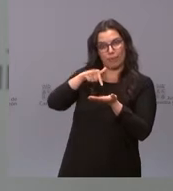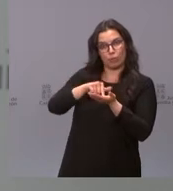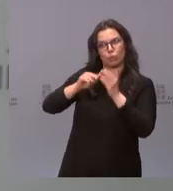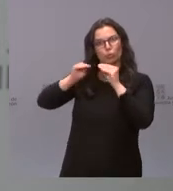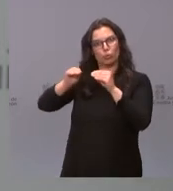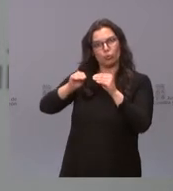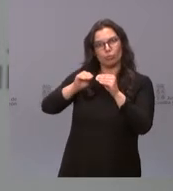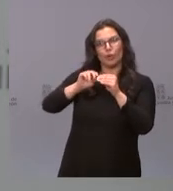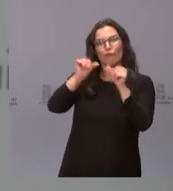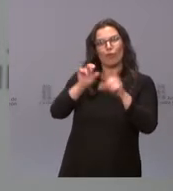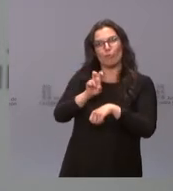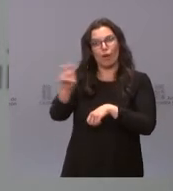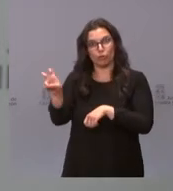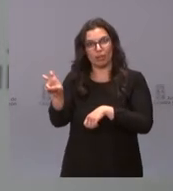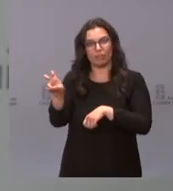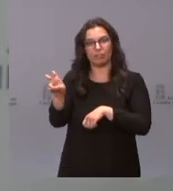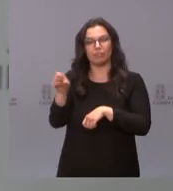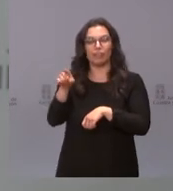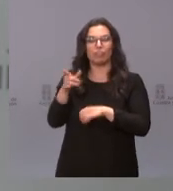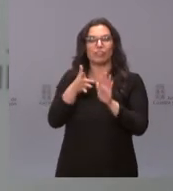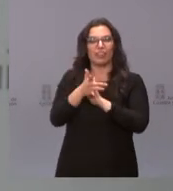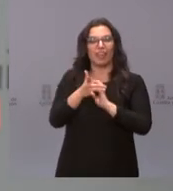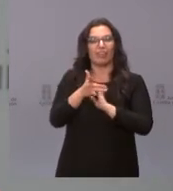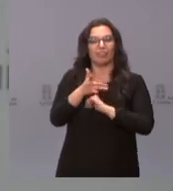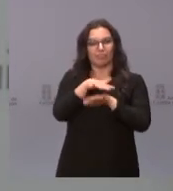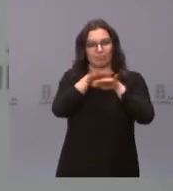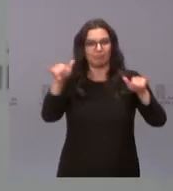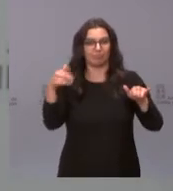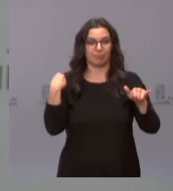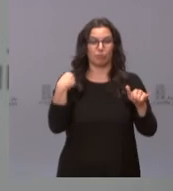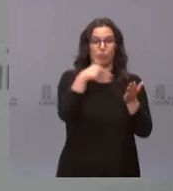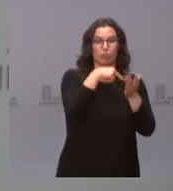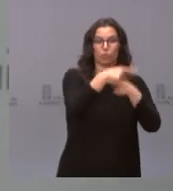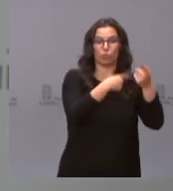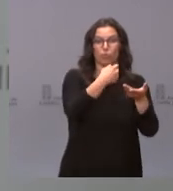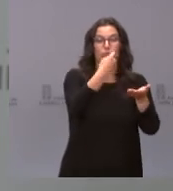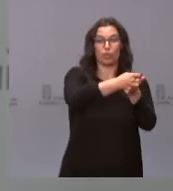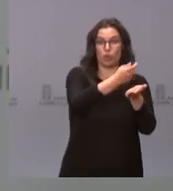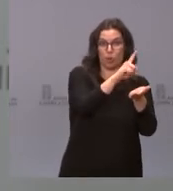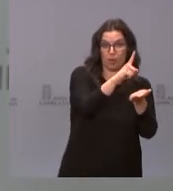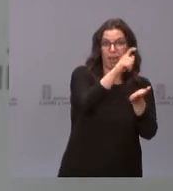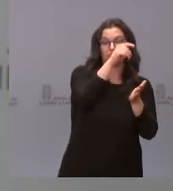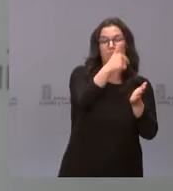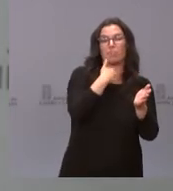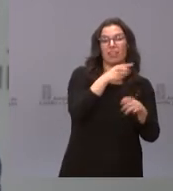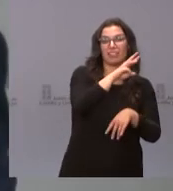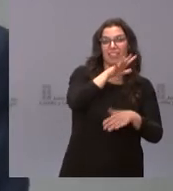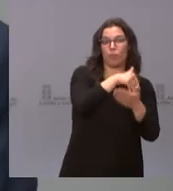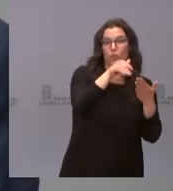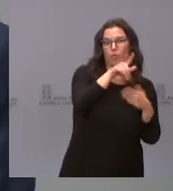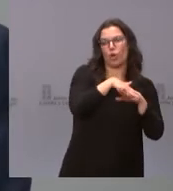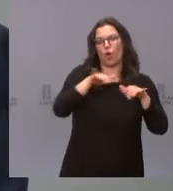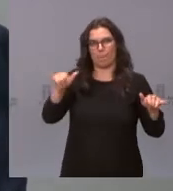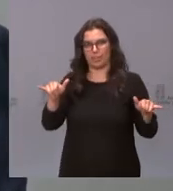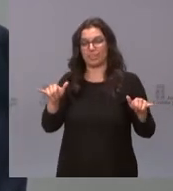vías eso va a permitir que se compense la pérdida de estos 35 millones no sólo compensar